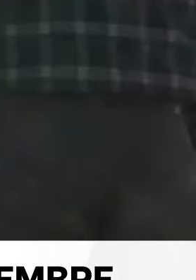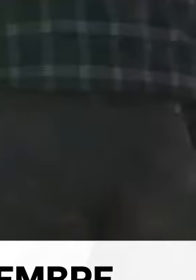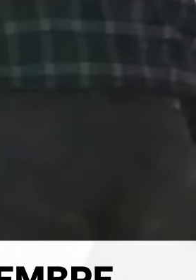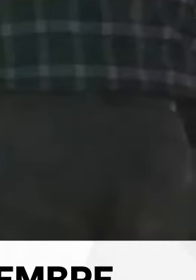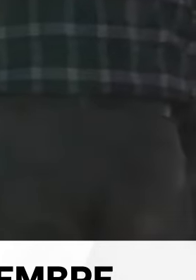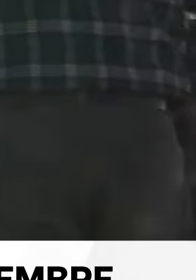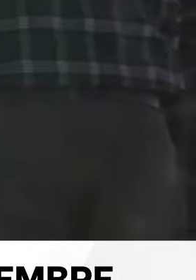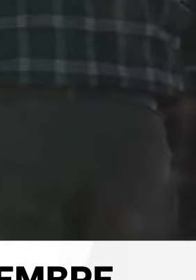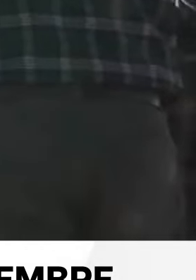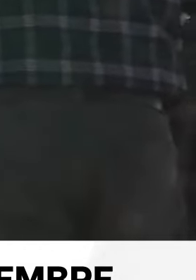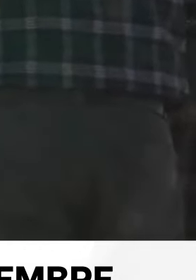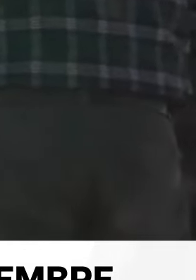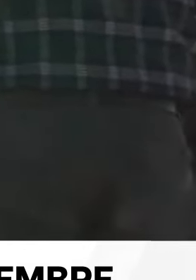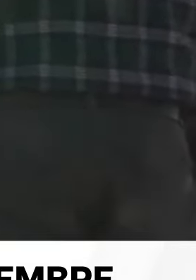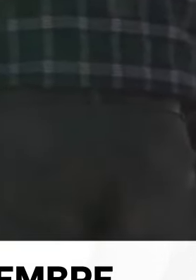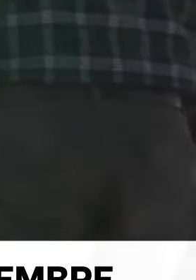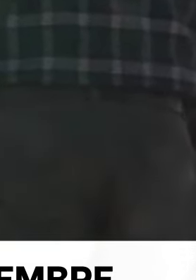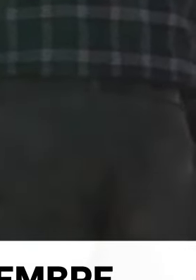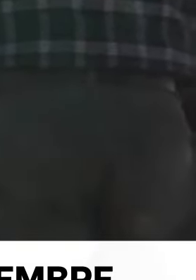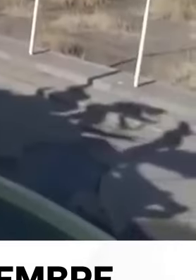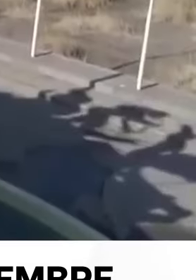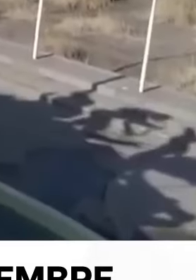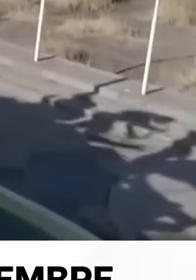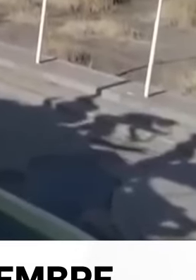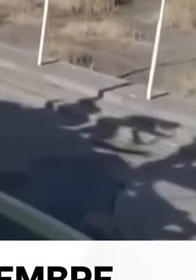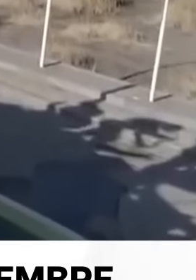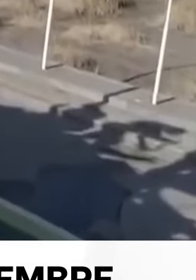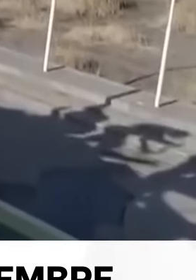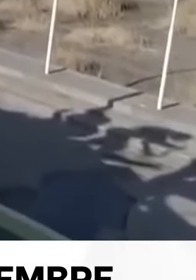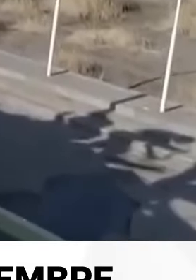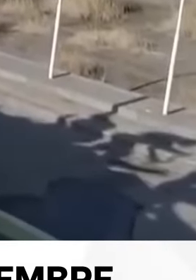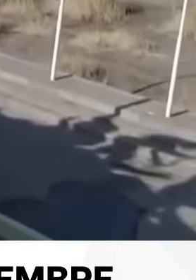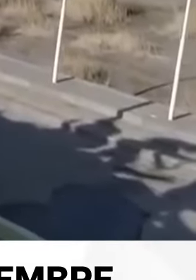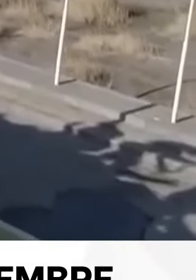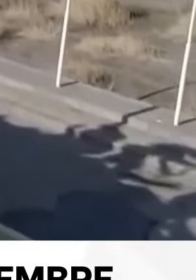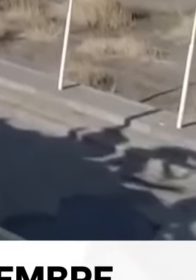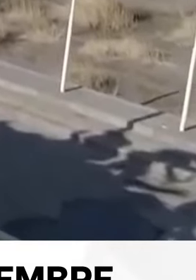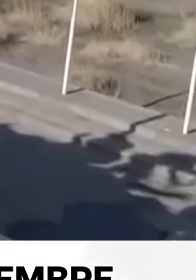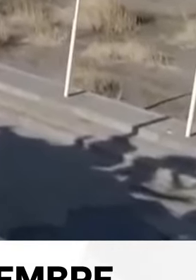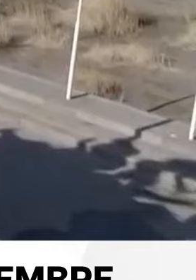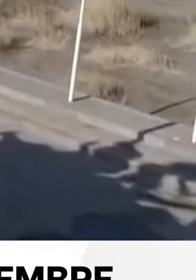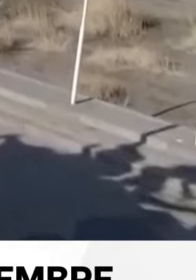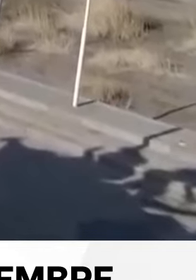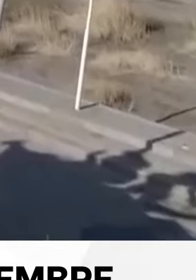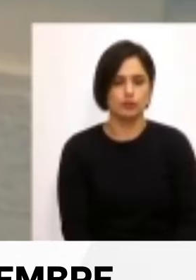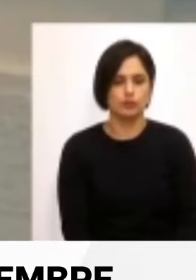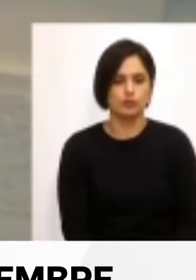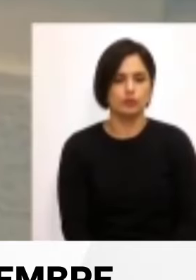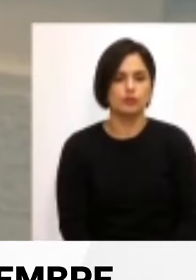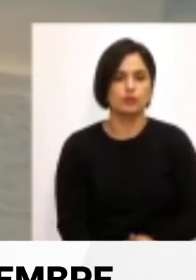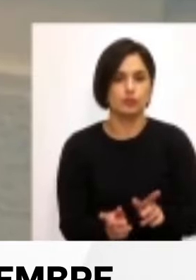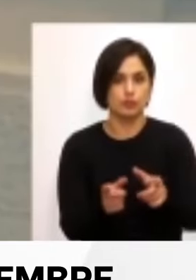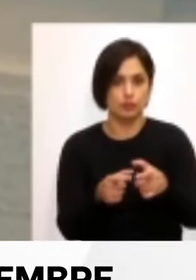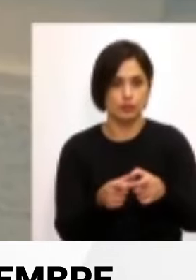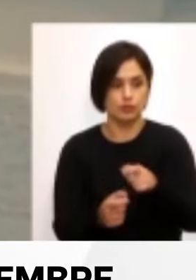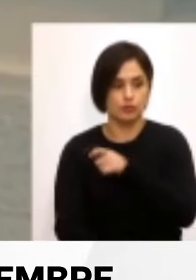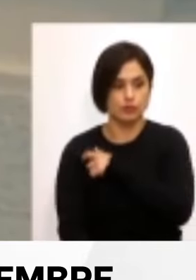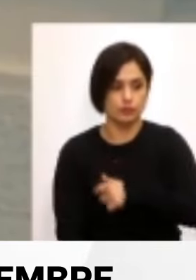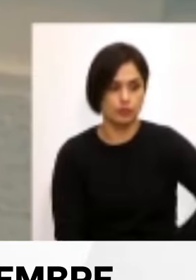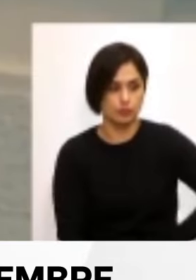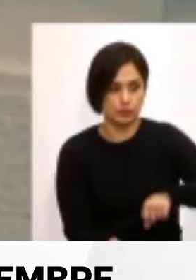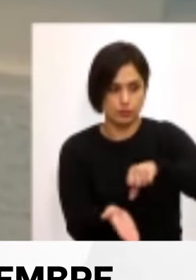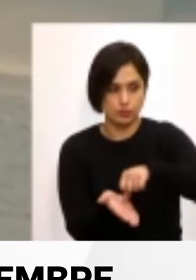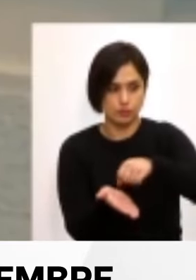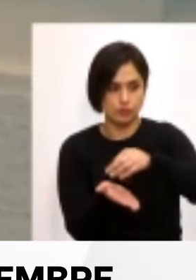Osandón, presidente de las Comisiones Unidas de Gobierno y de Hacienda, quienes estudiaron el texto legal. Las Comisiones de Gobierno,